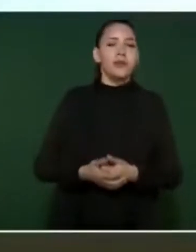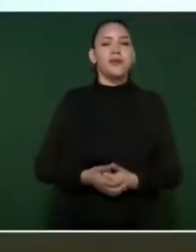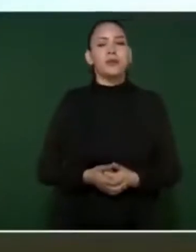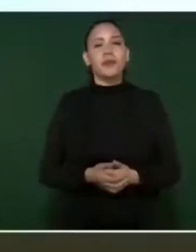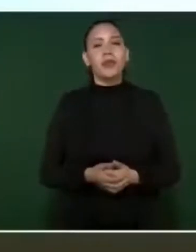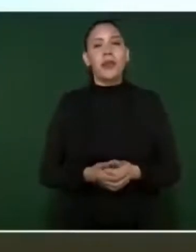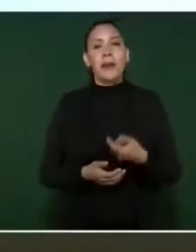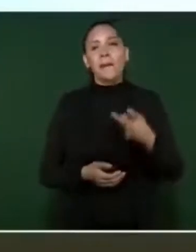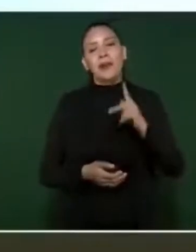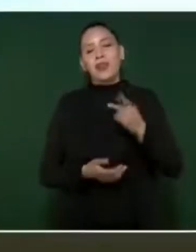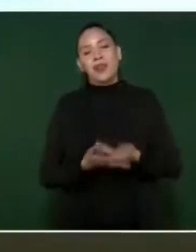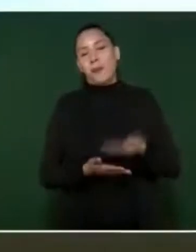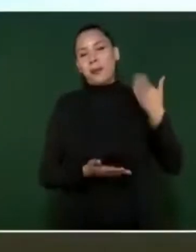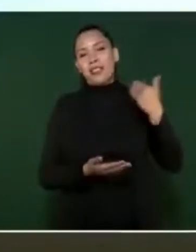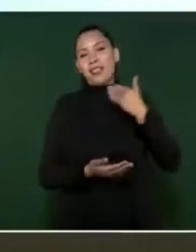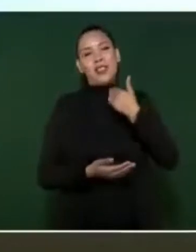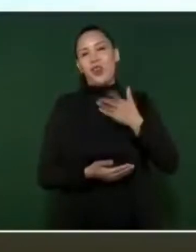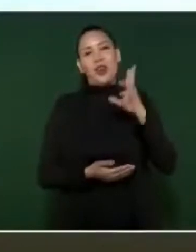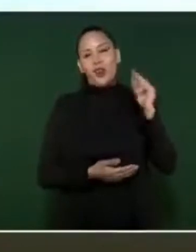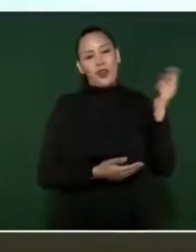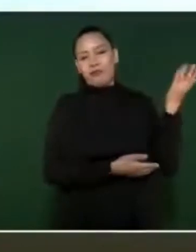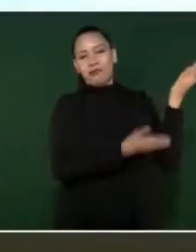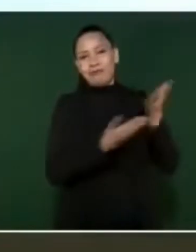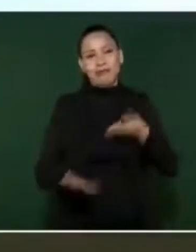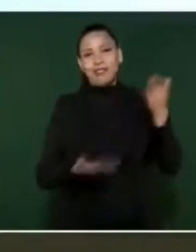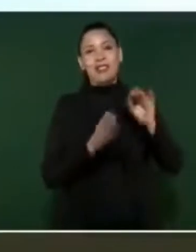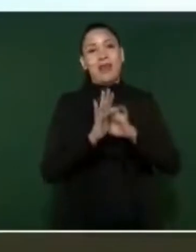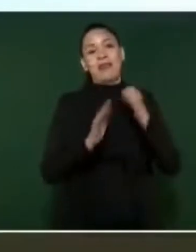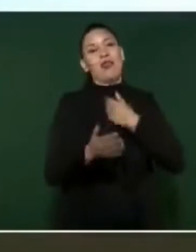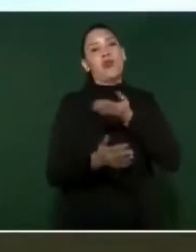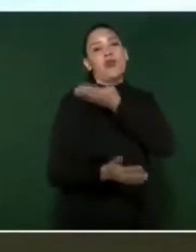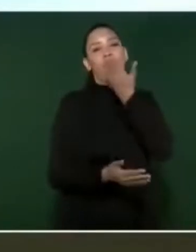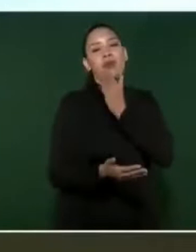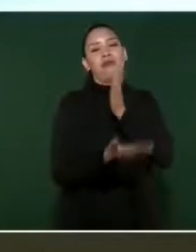Aunque yo no venía como voy a Oaxaca,